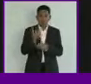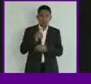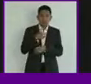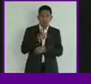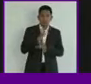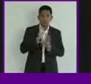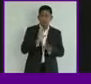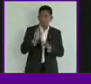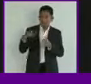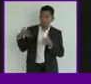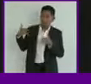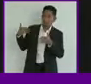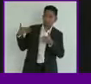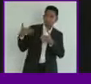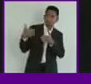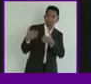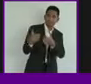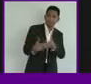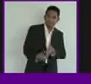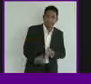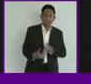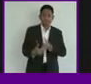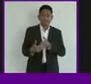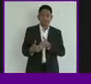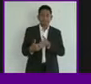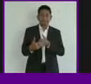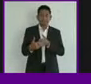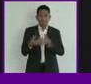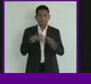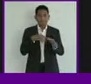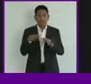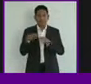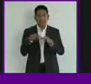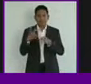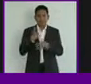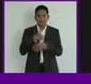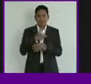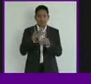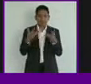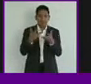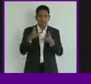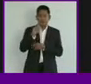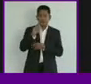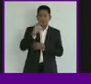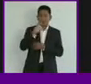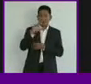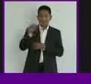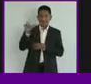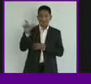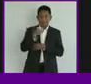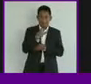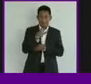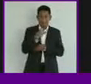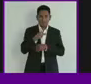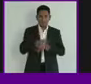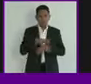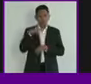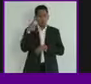esta jornada de webinars. El Tribunal Electoral de la Ciudad de México a lo largo de estos días ha tenido como